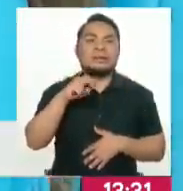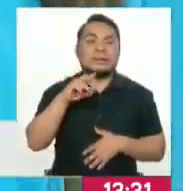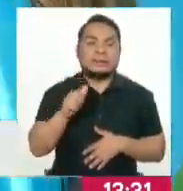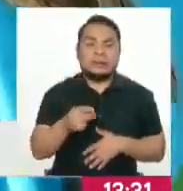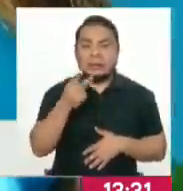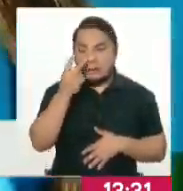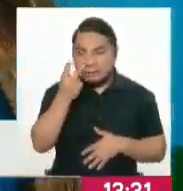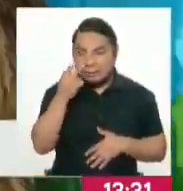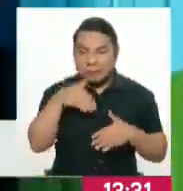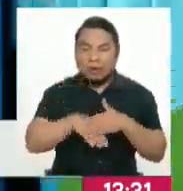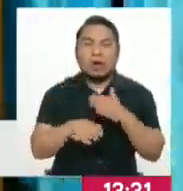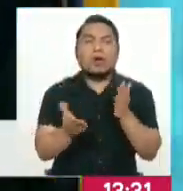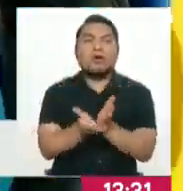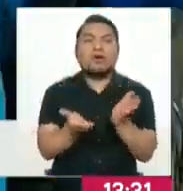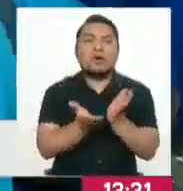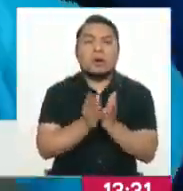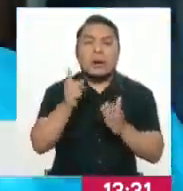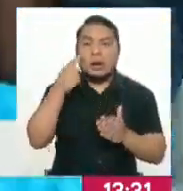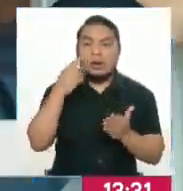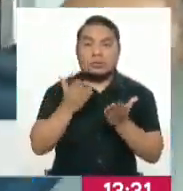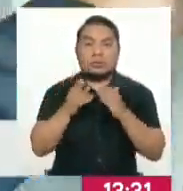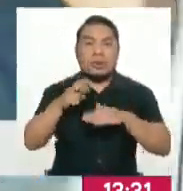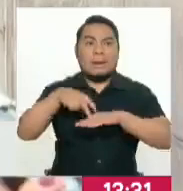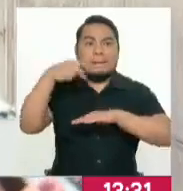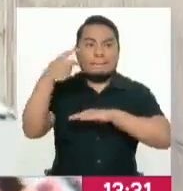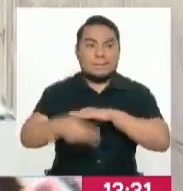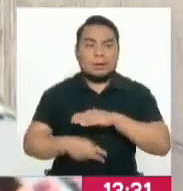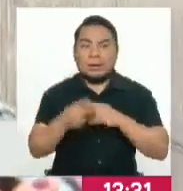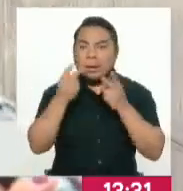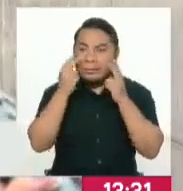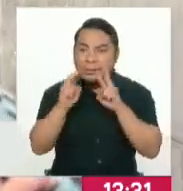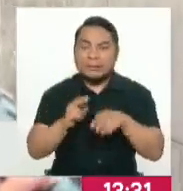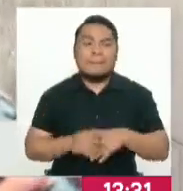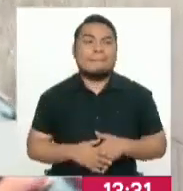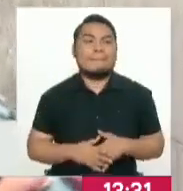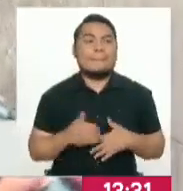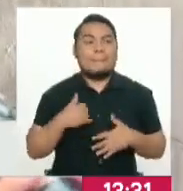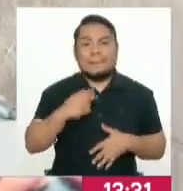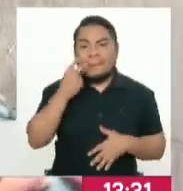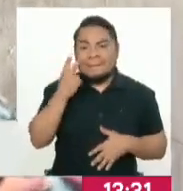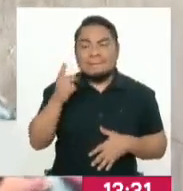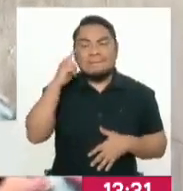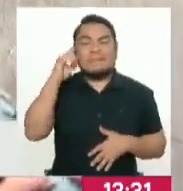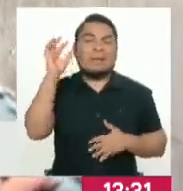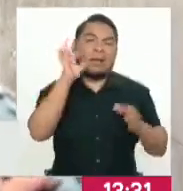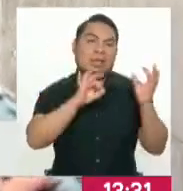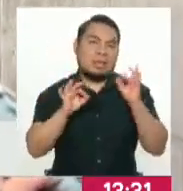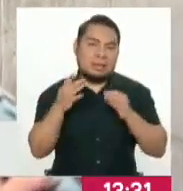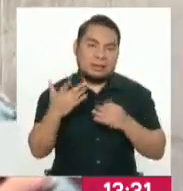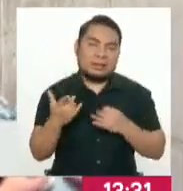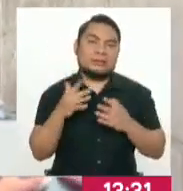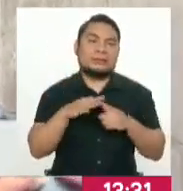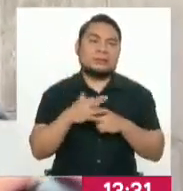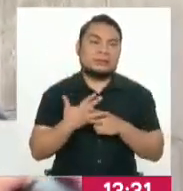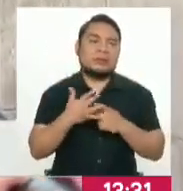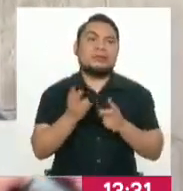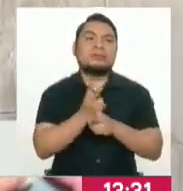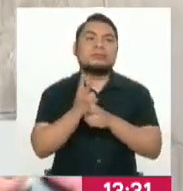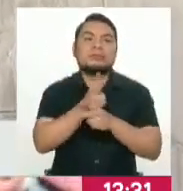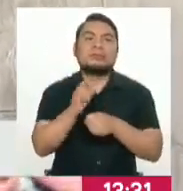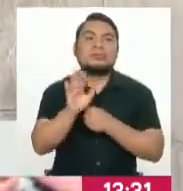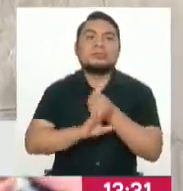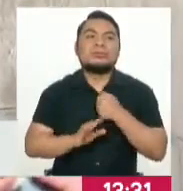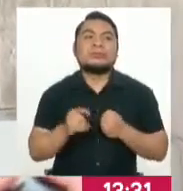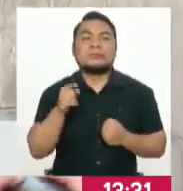están verificando el colegio donde cayó el estudiante. Porque lo que estamos notando es un descuido respecto a las situaciones de seguridad